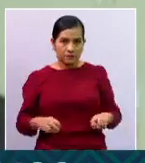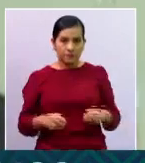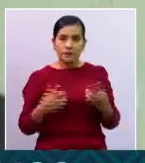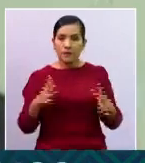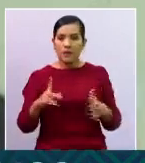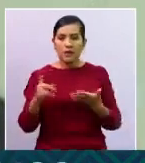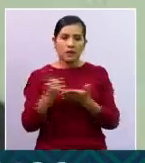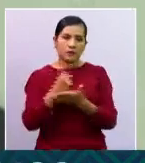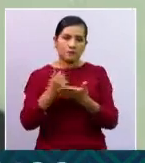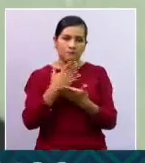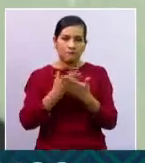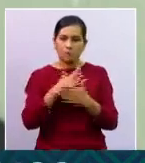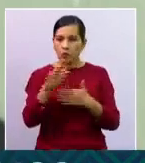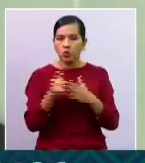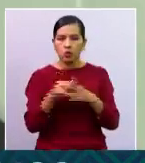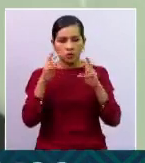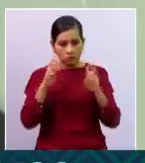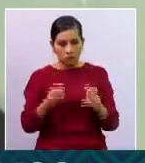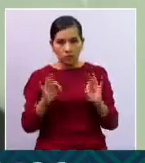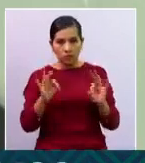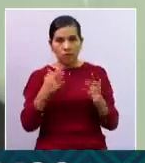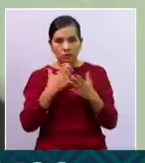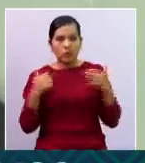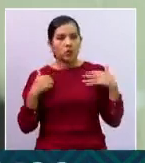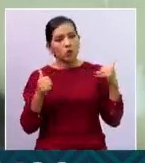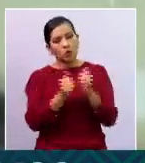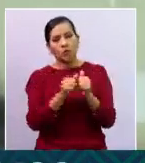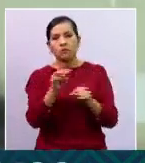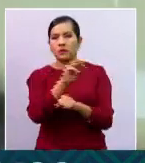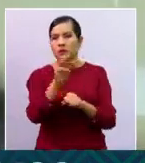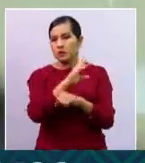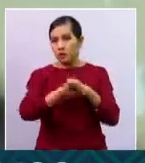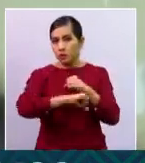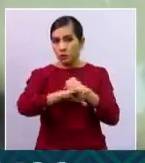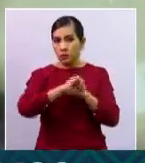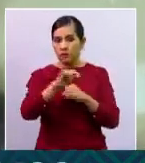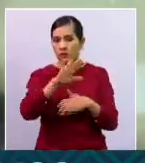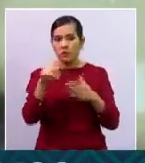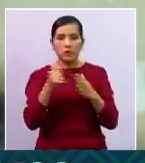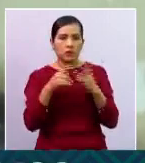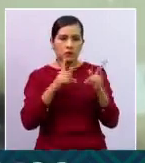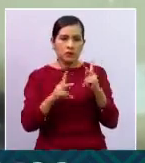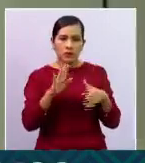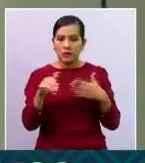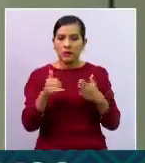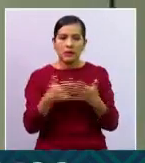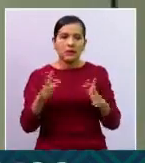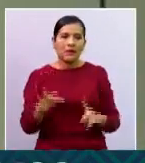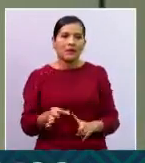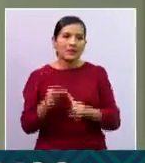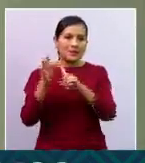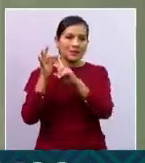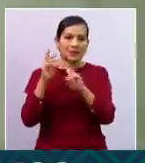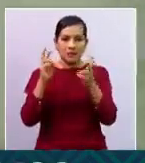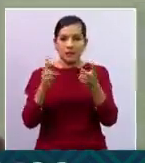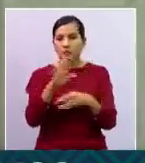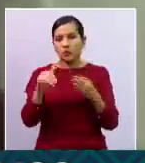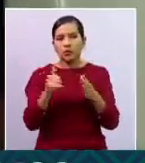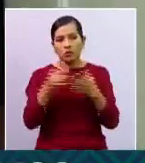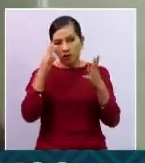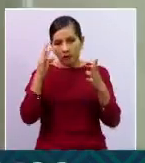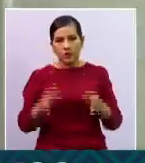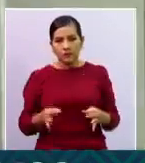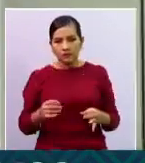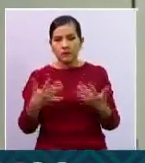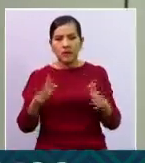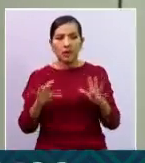es bueno que la Unidad de Investigación Financiera está al lado del Ministerio Público, porque son personas peritas y especialistas en un campo determinado que nos